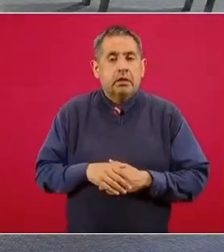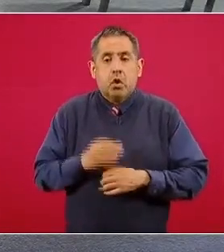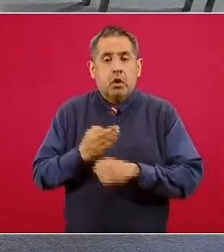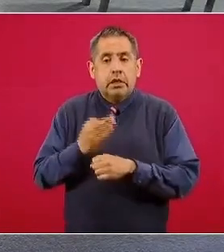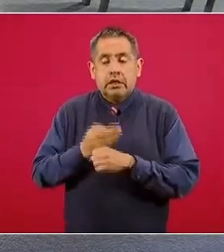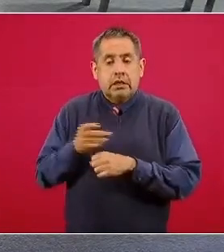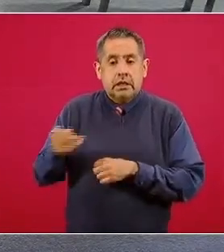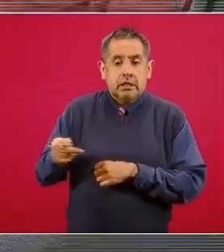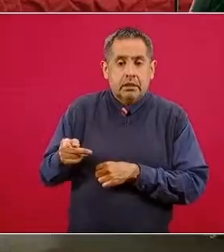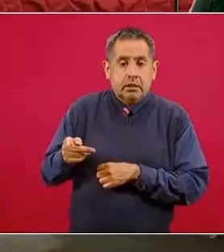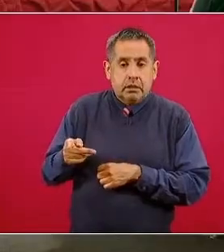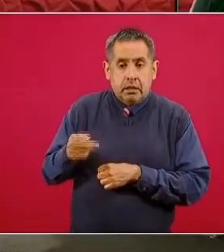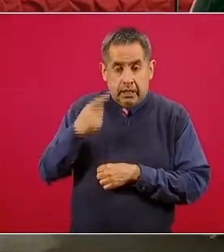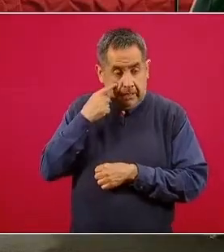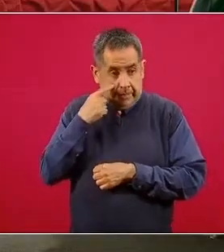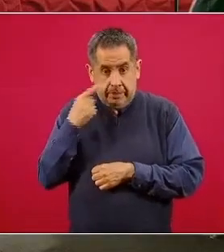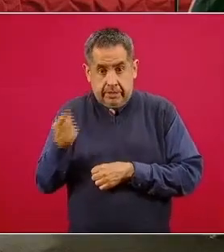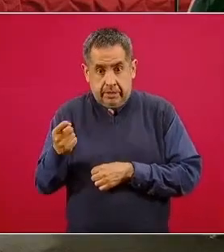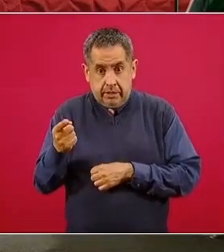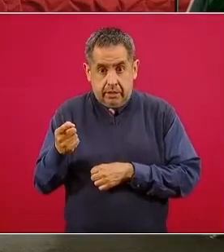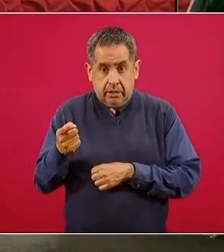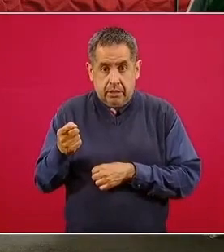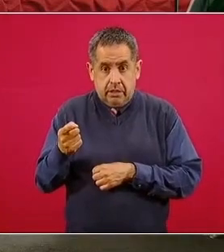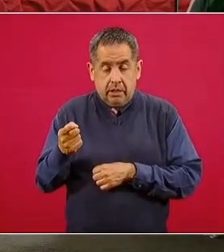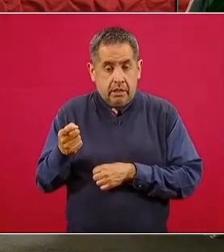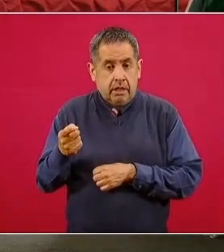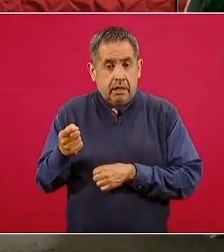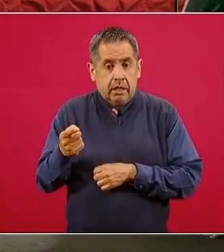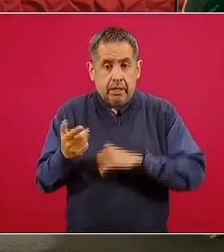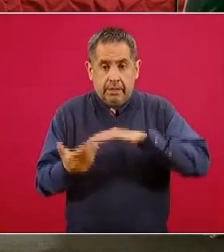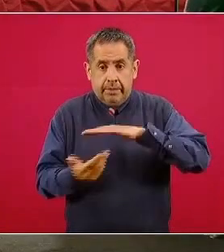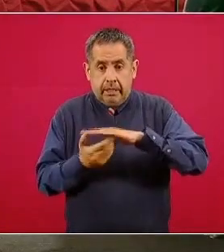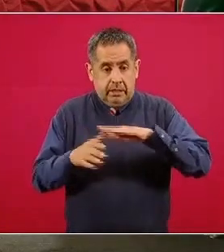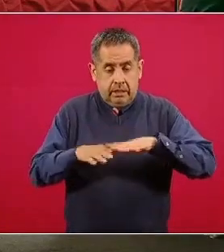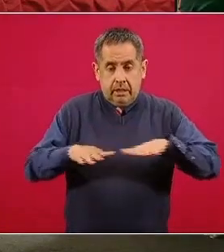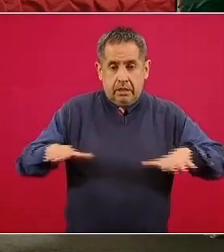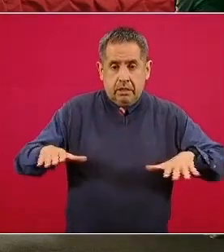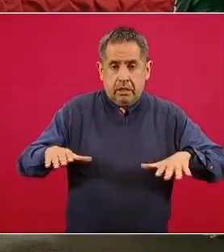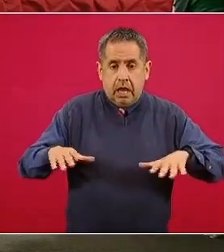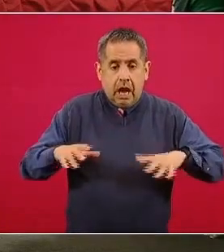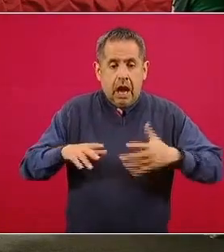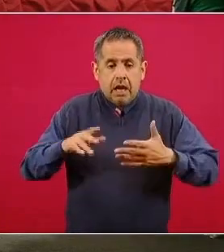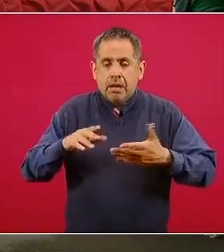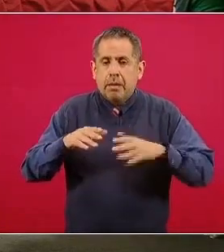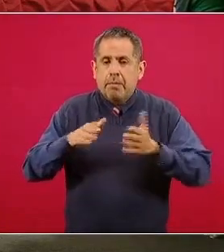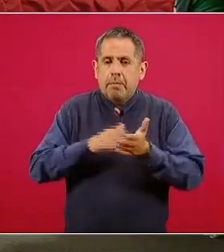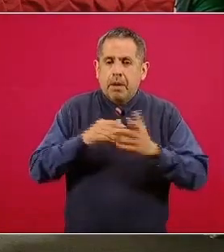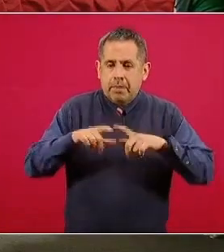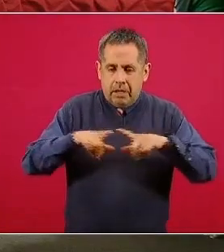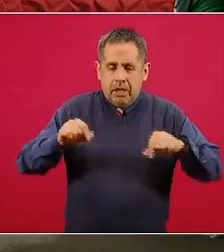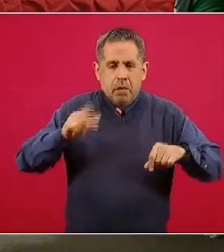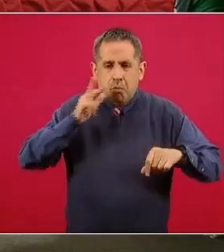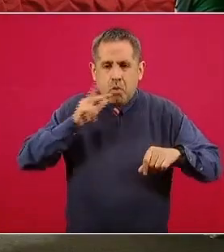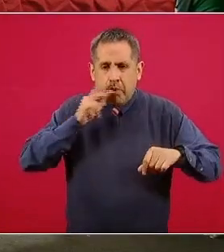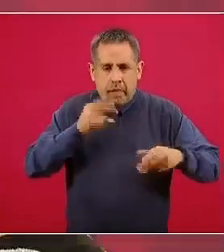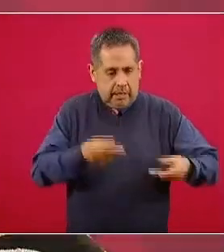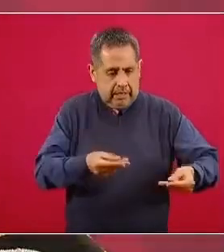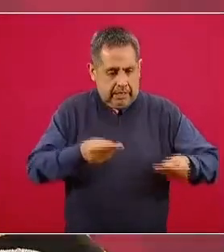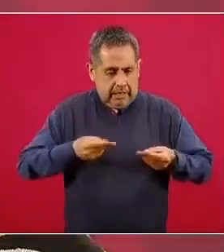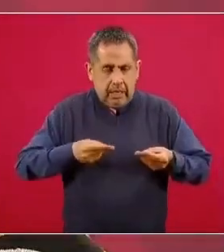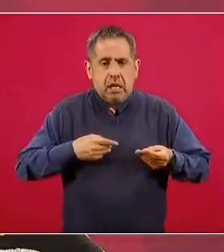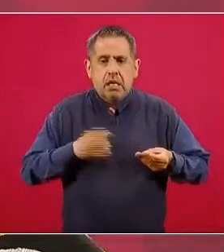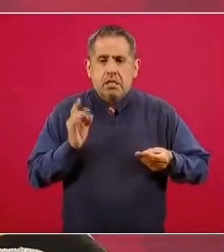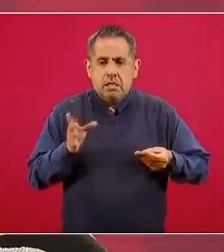que ver con, si ustedes se dieron cuenta, en la mesa hay algunos comprobantes que nos los dan a las personas que